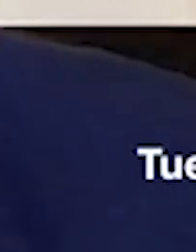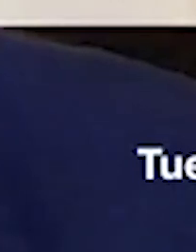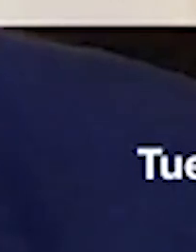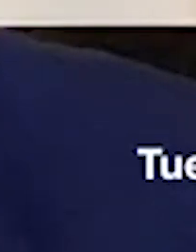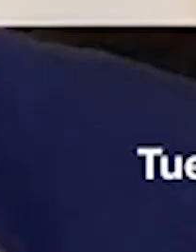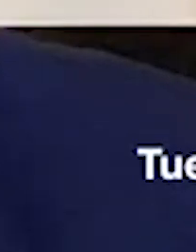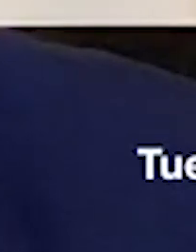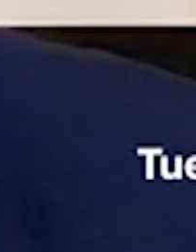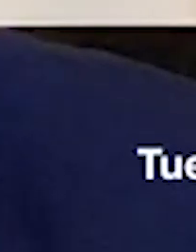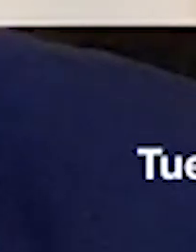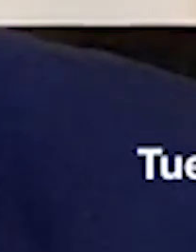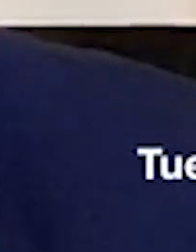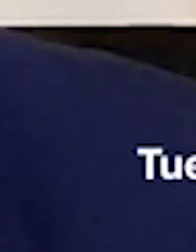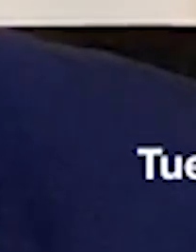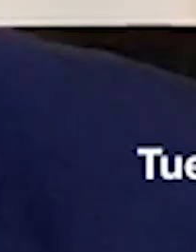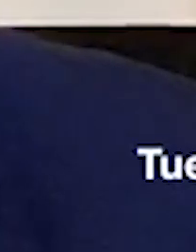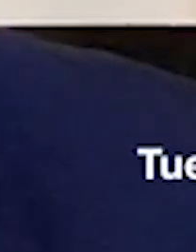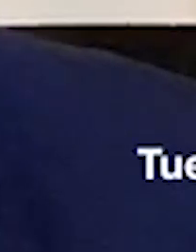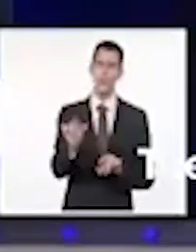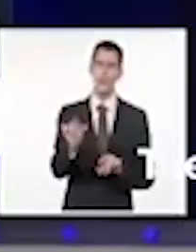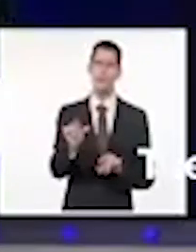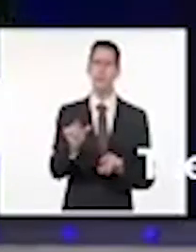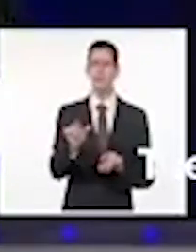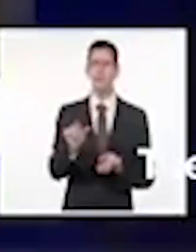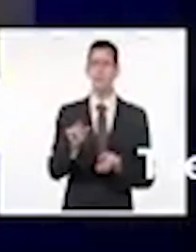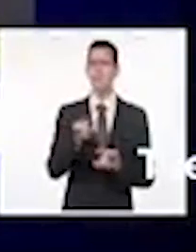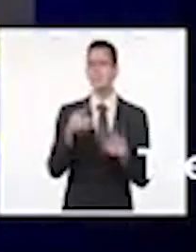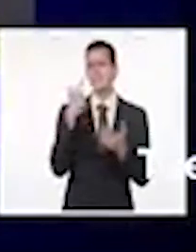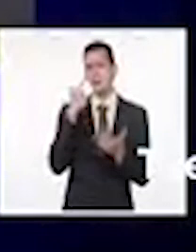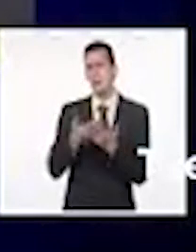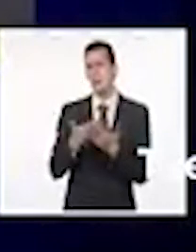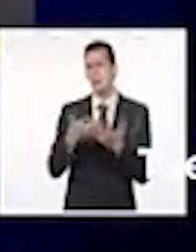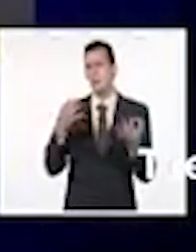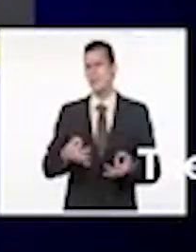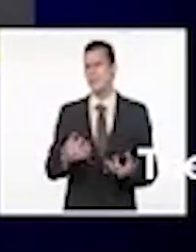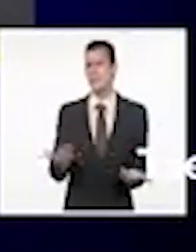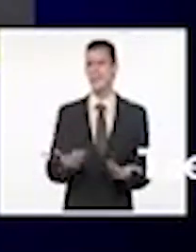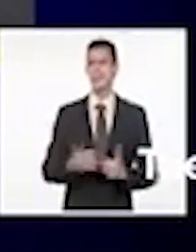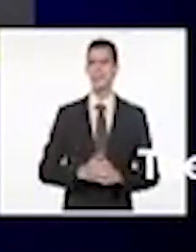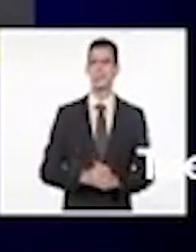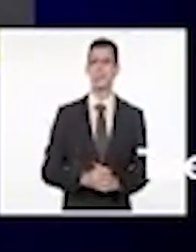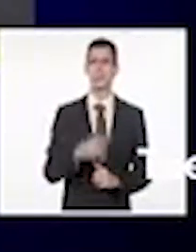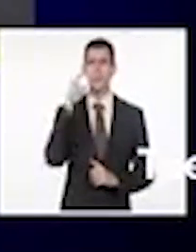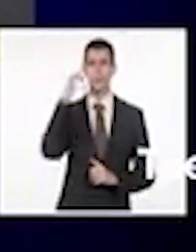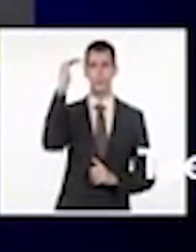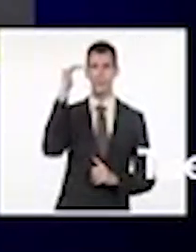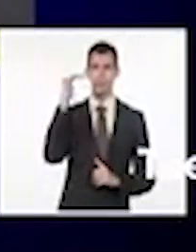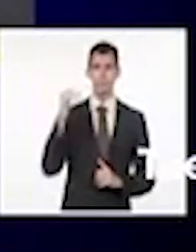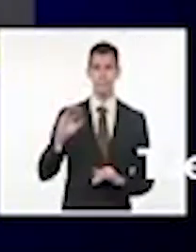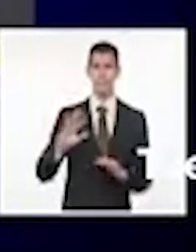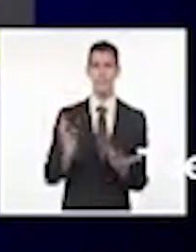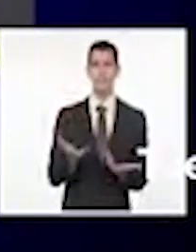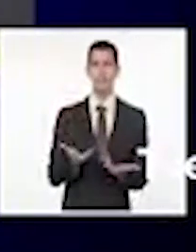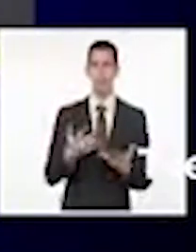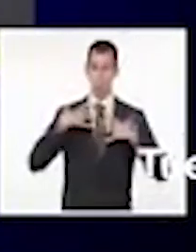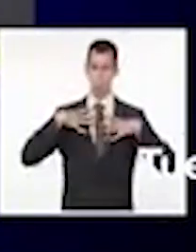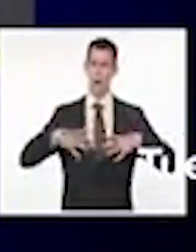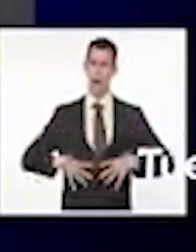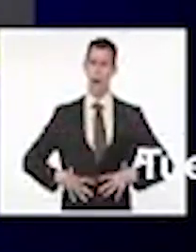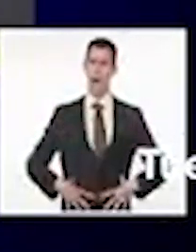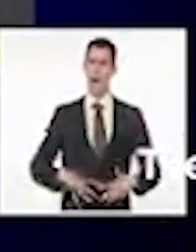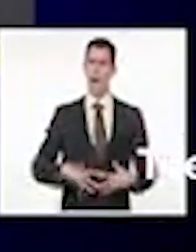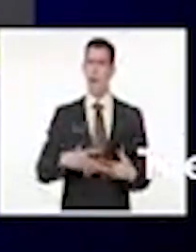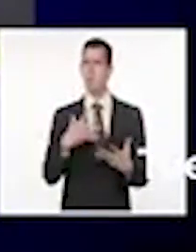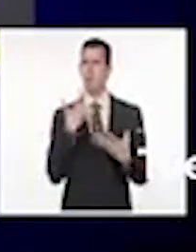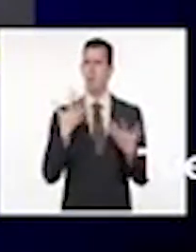detalles de su estado de salud y no se lo dan. Sin embargo, en la televisión cubana sacan la información de un paciente.